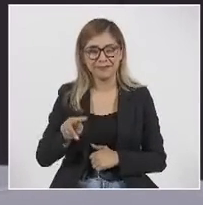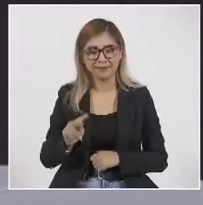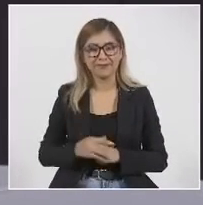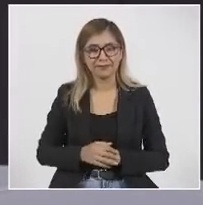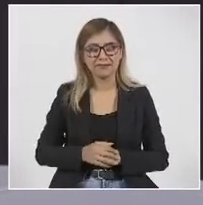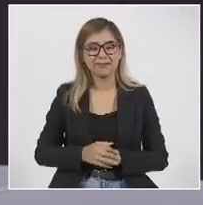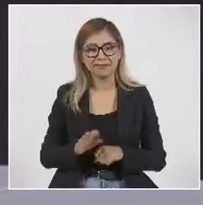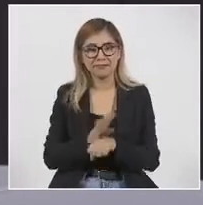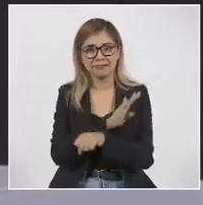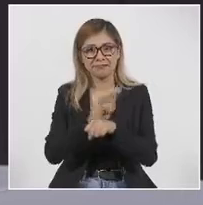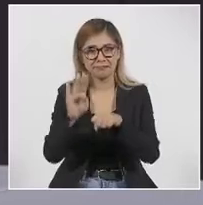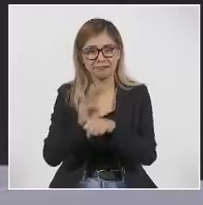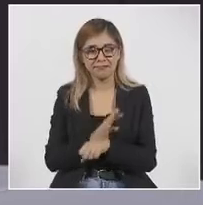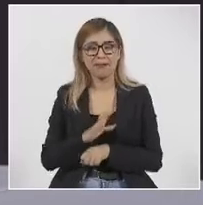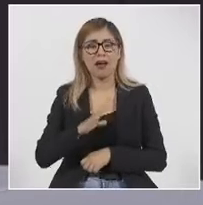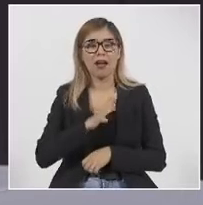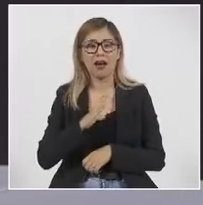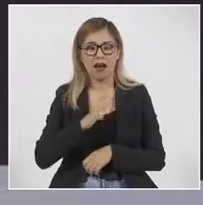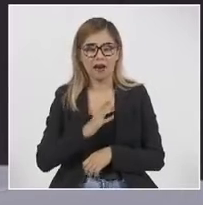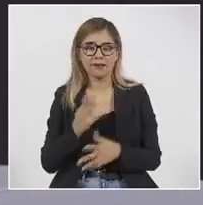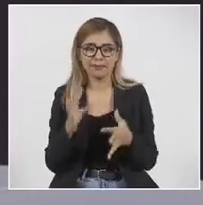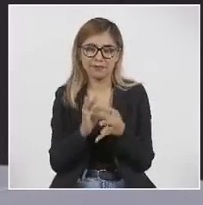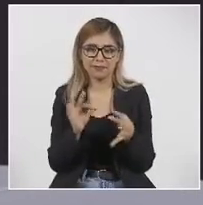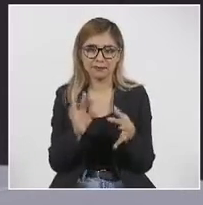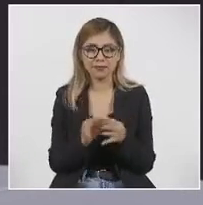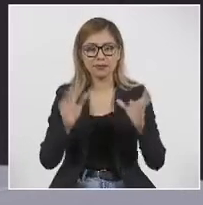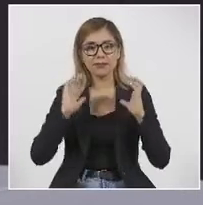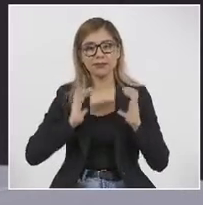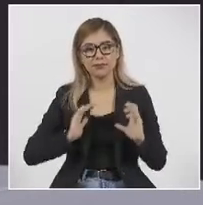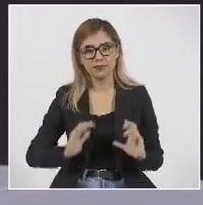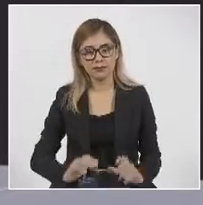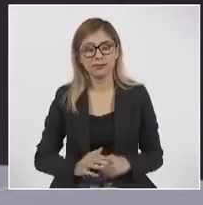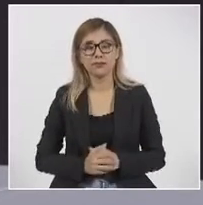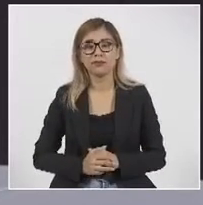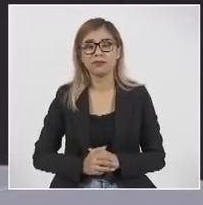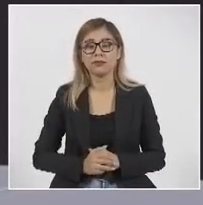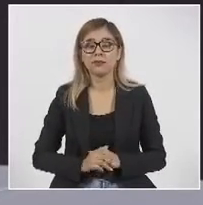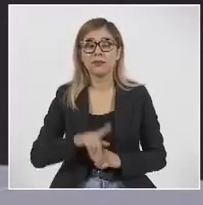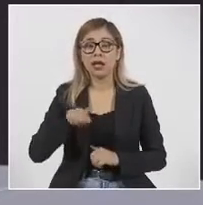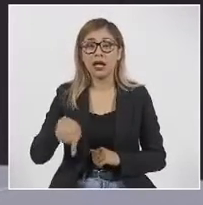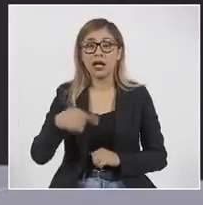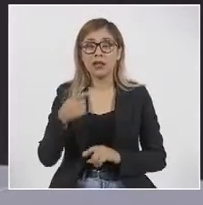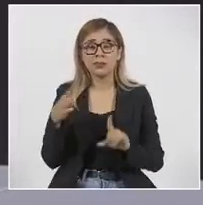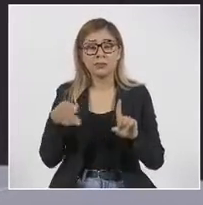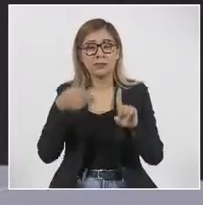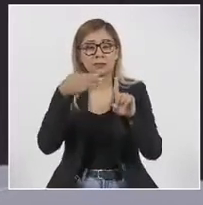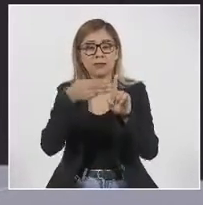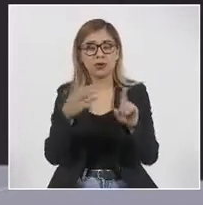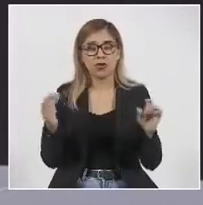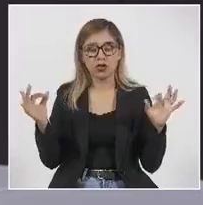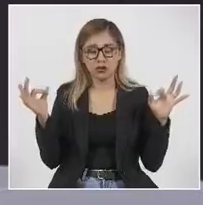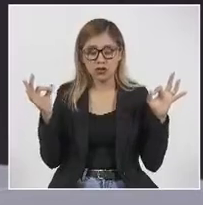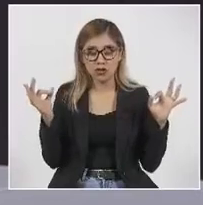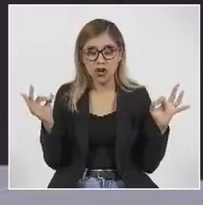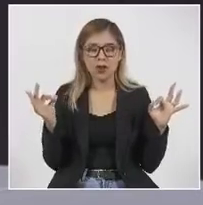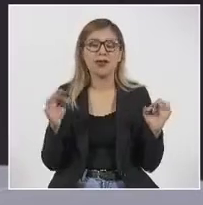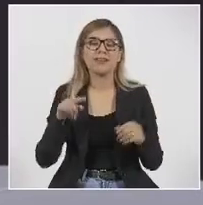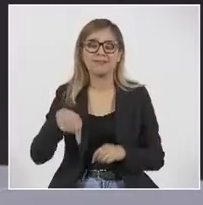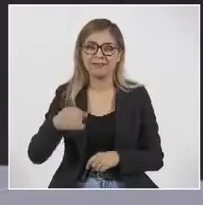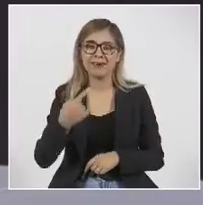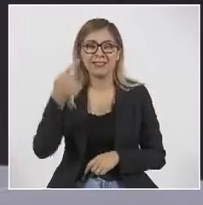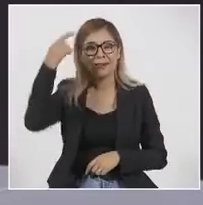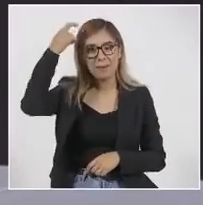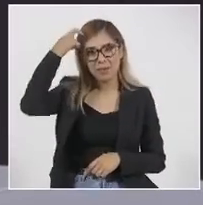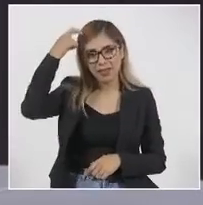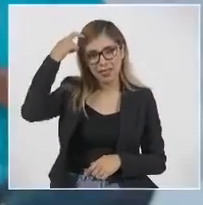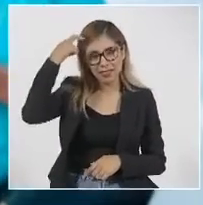Además de los beneficios que generalmente se mencionan para el cuerpo, la esencia o el objetivo final del yoga es para la mente, como bien lo